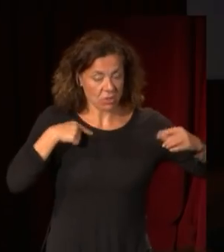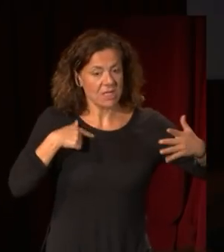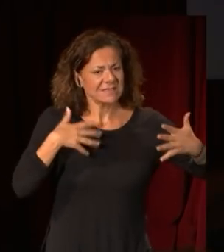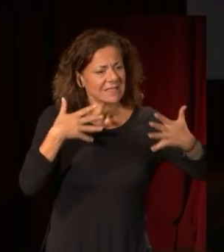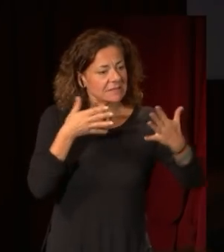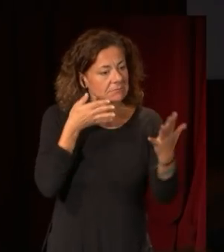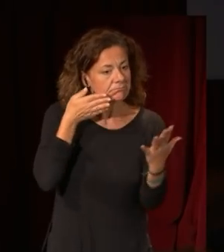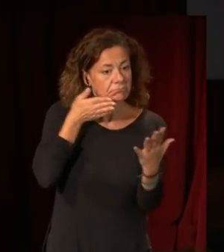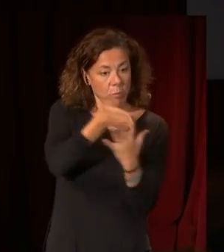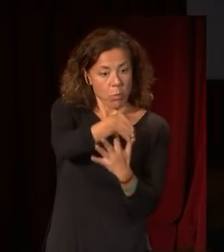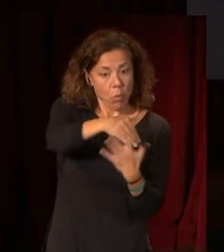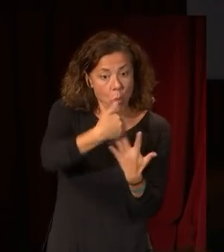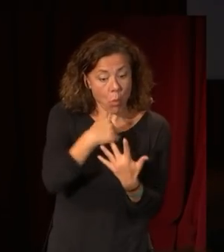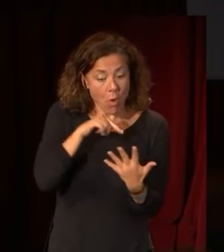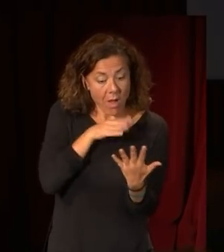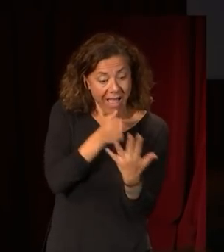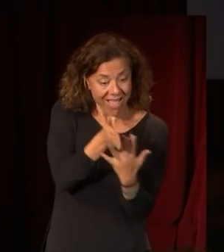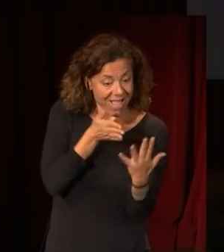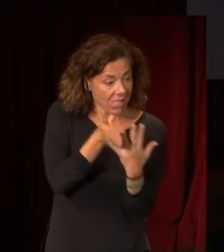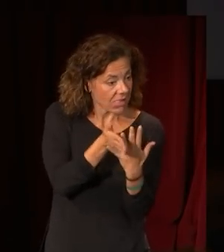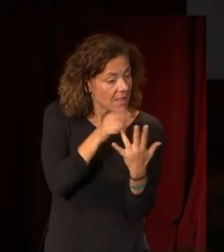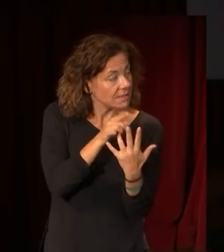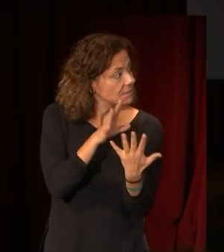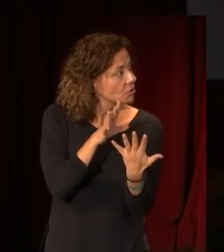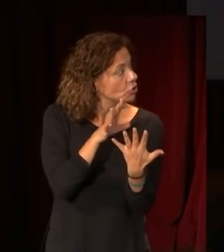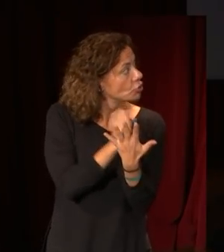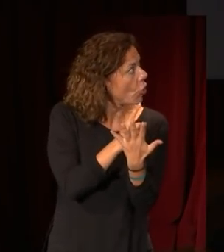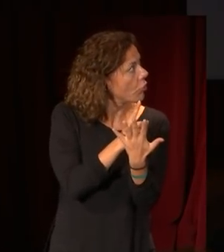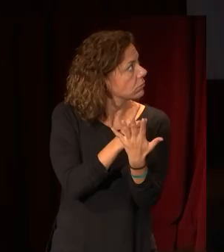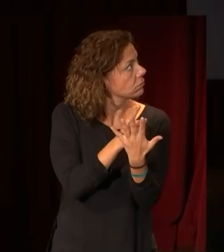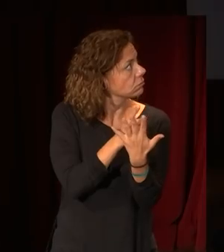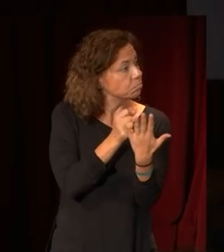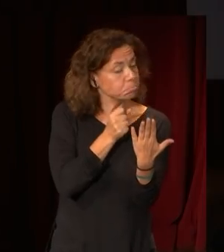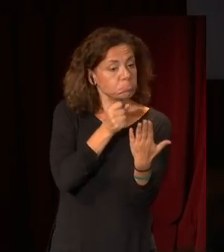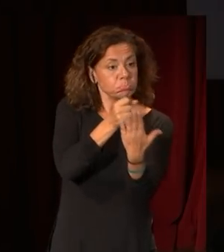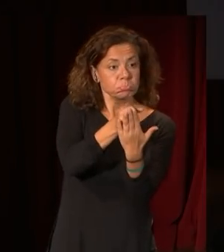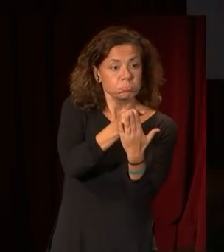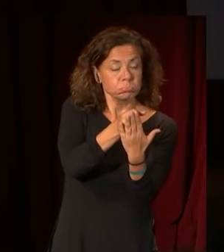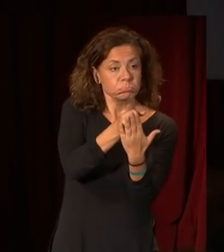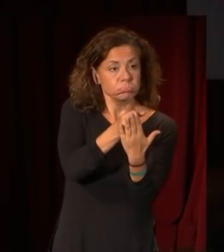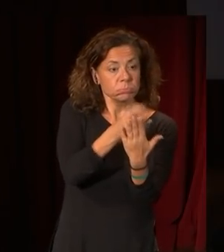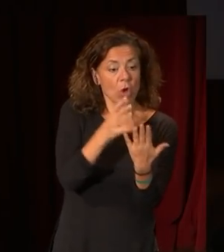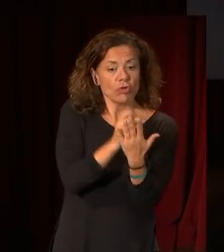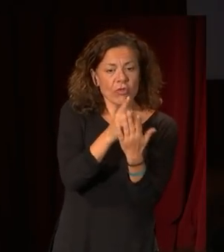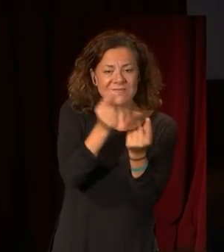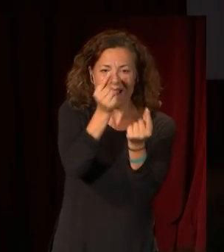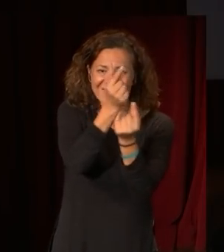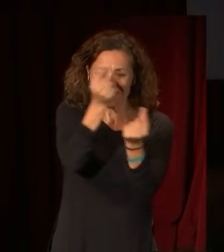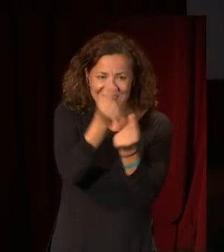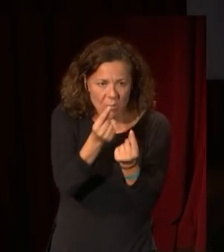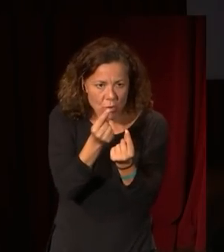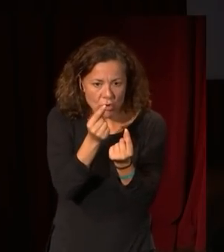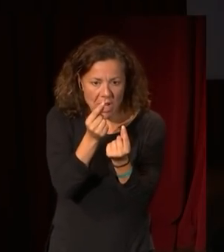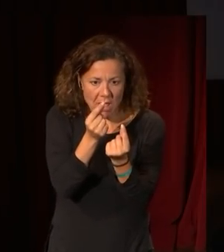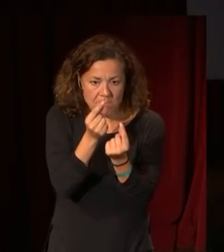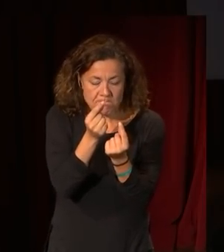calles de aquí toda esta cumbre era toda esta tragedia que hay en